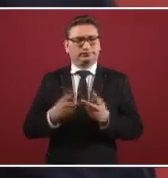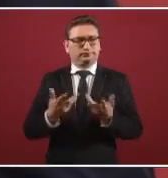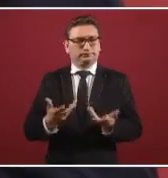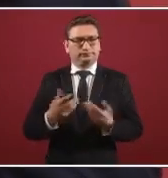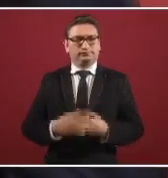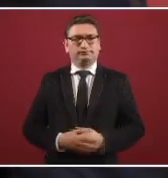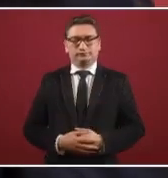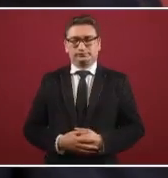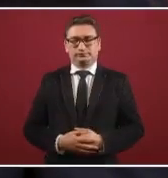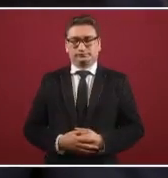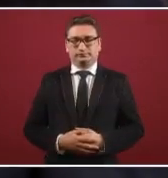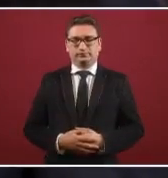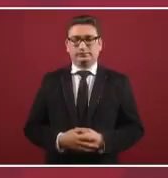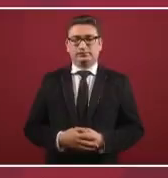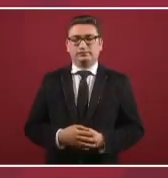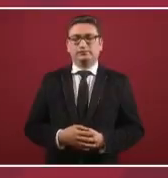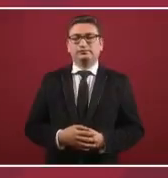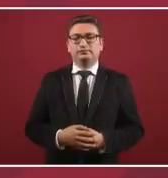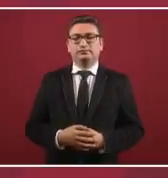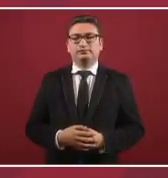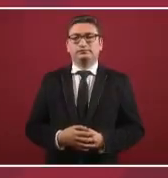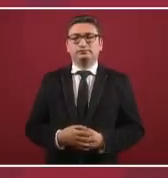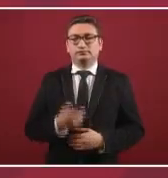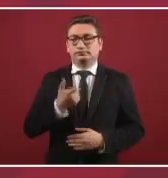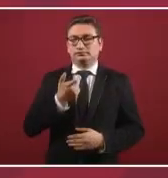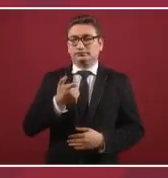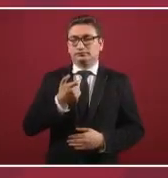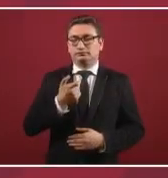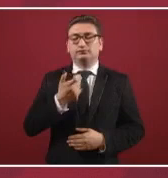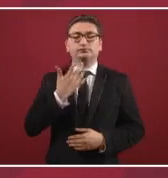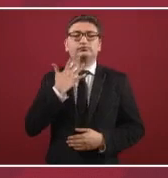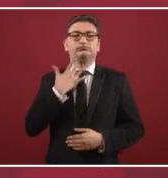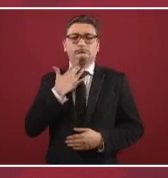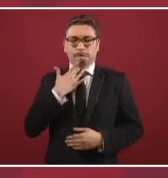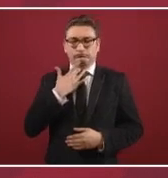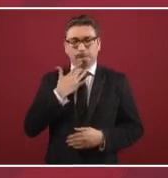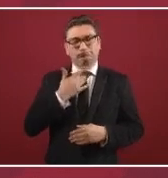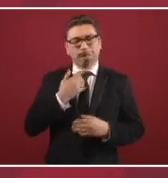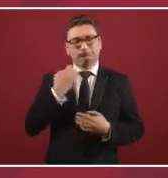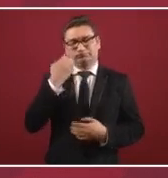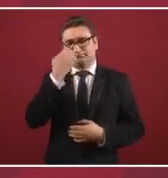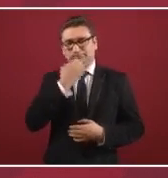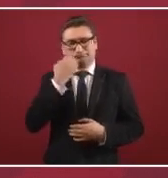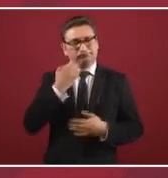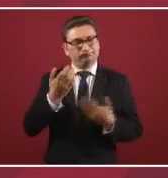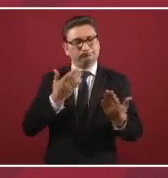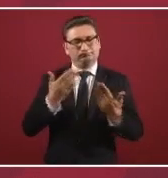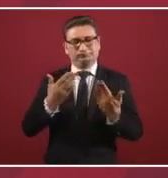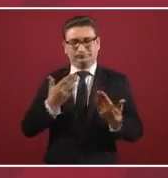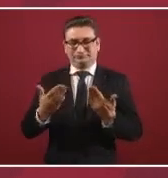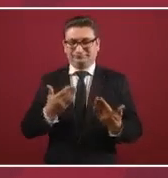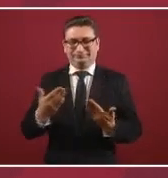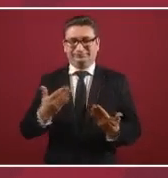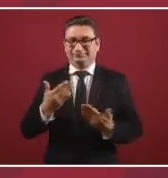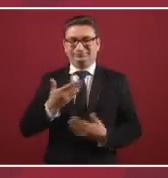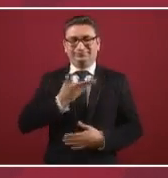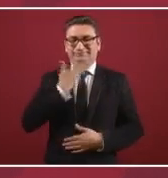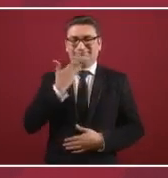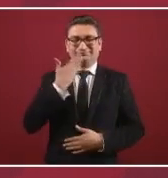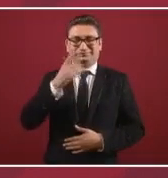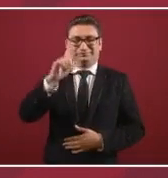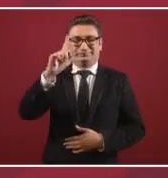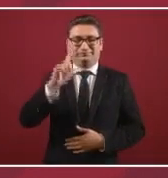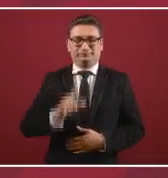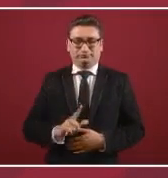el quién es quién en los precios de los combustibles, como lo hacemos los lunes,